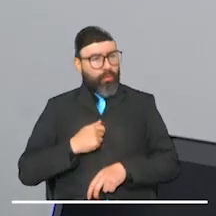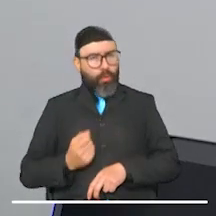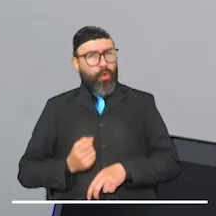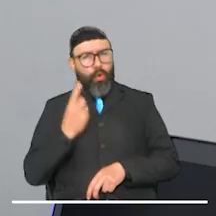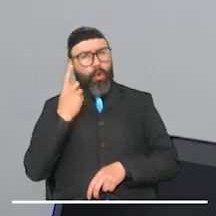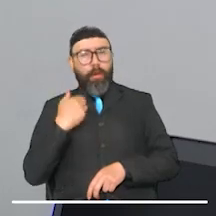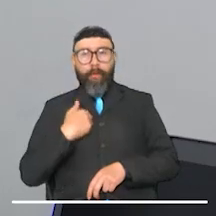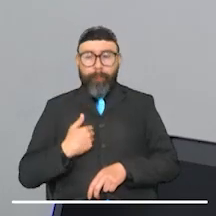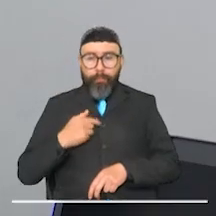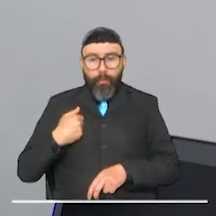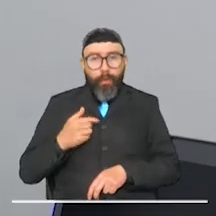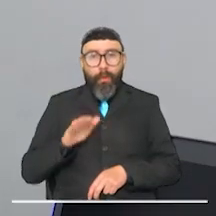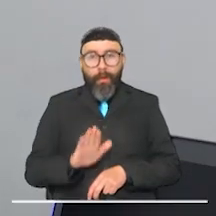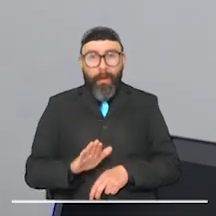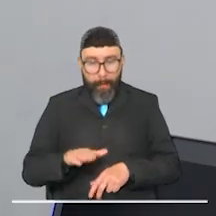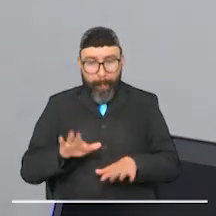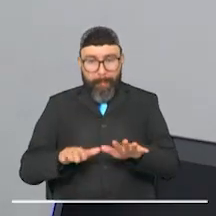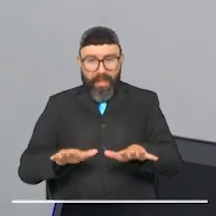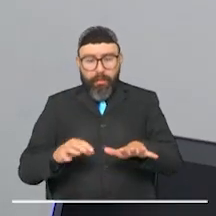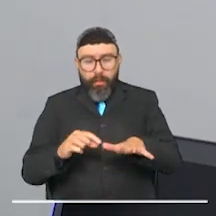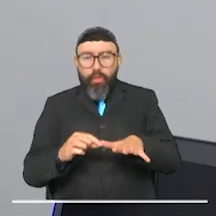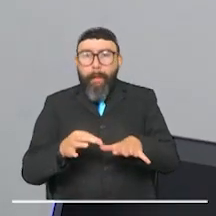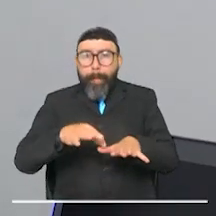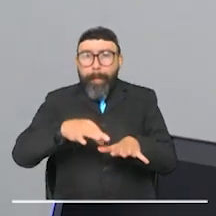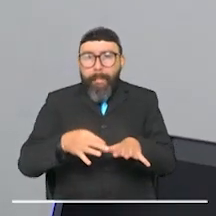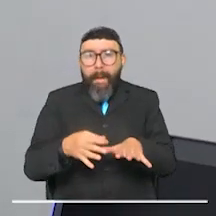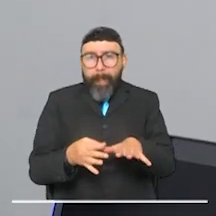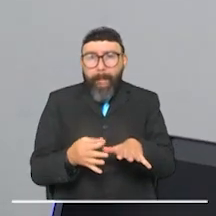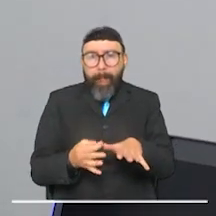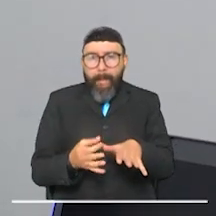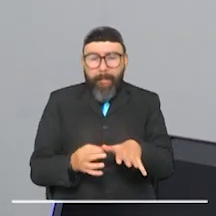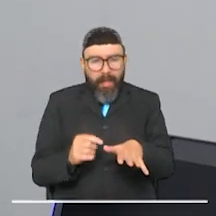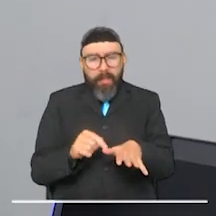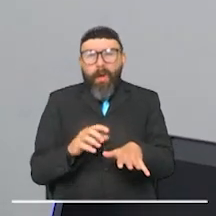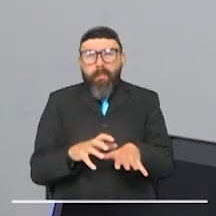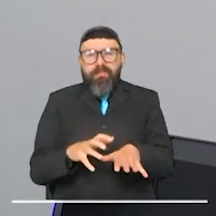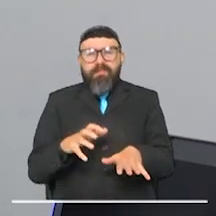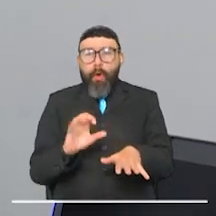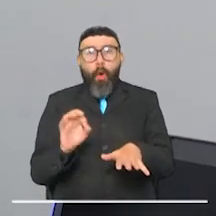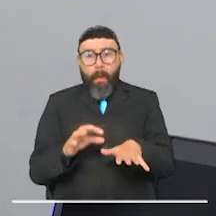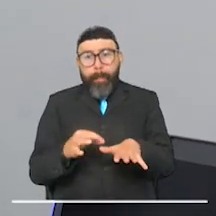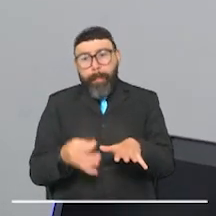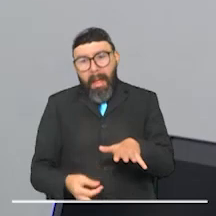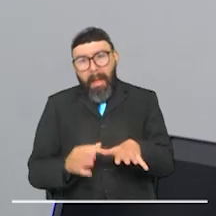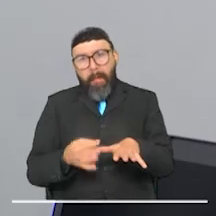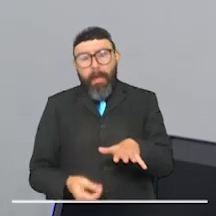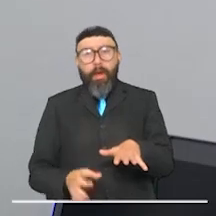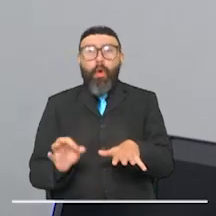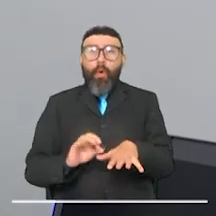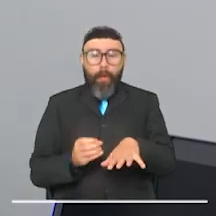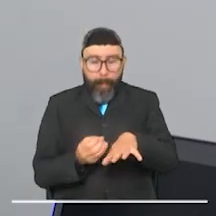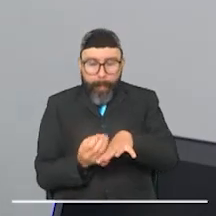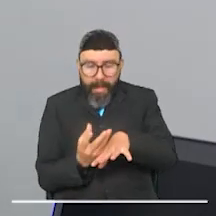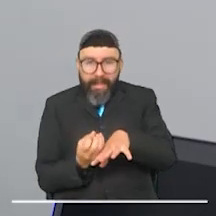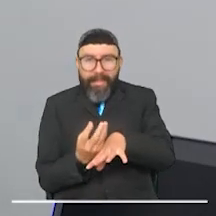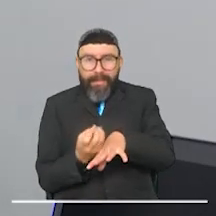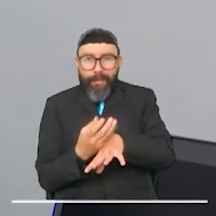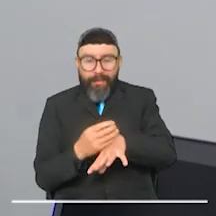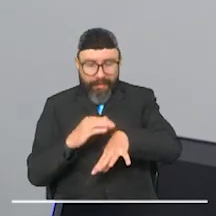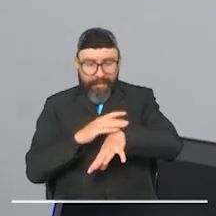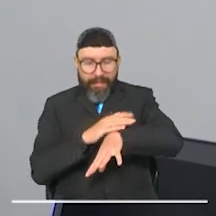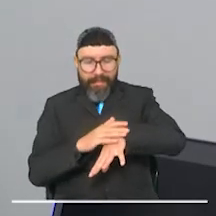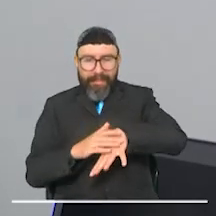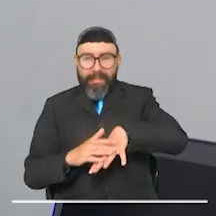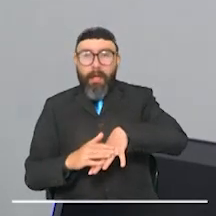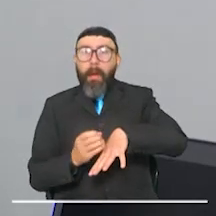pies están engordando o se están dañando las uñas de los pies se le están cayendo los pelitos de las piernas y